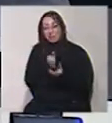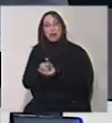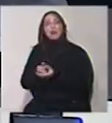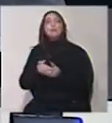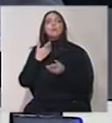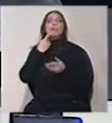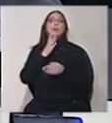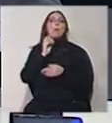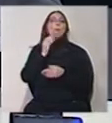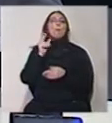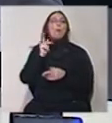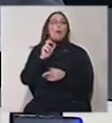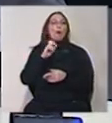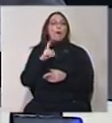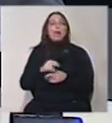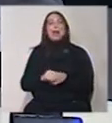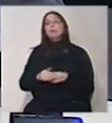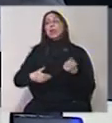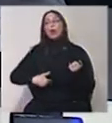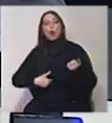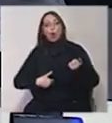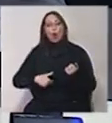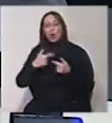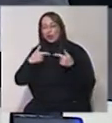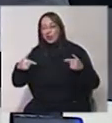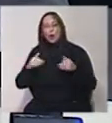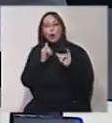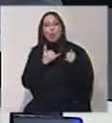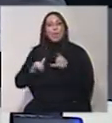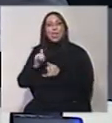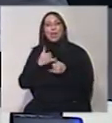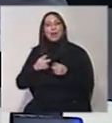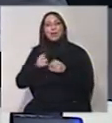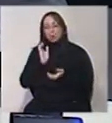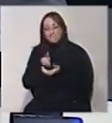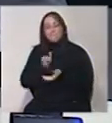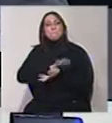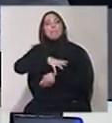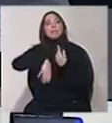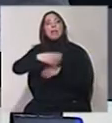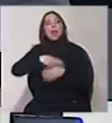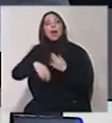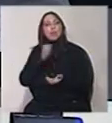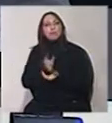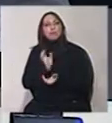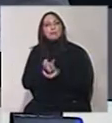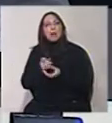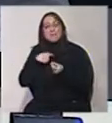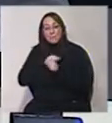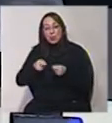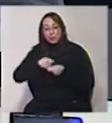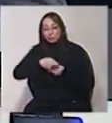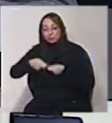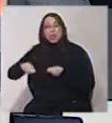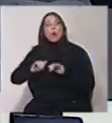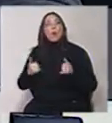póker, de conga, de distintos tipos de juegos, están mezclados y para poder hacer efectiva la posibilidad de